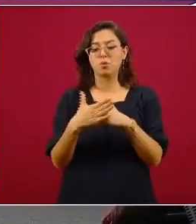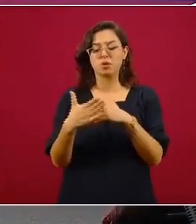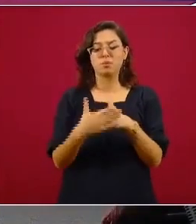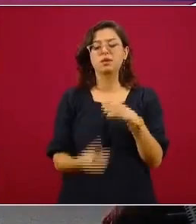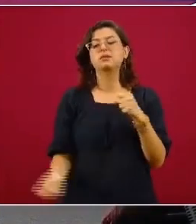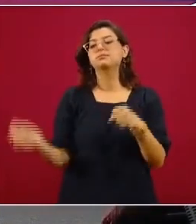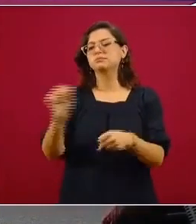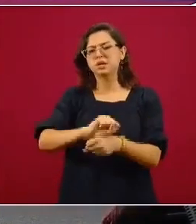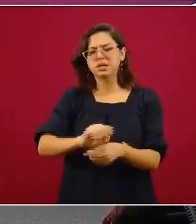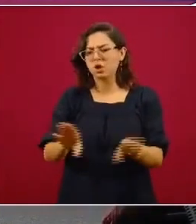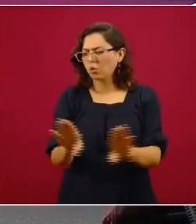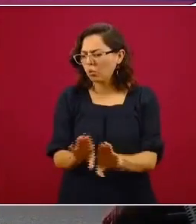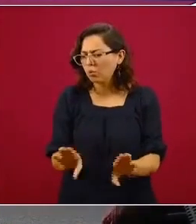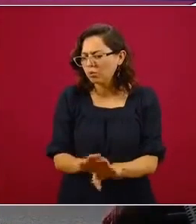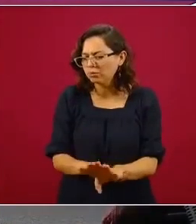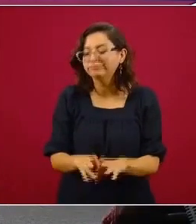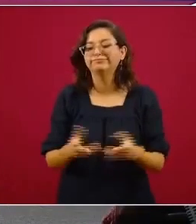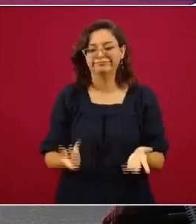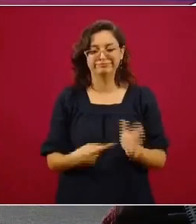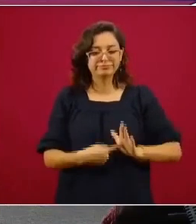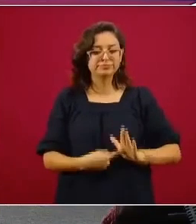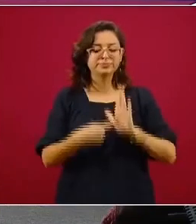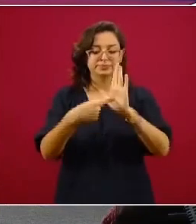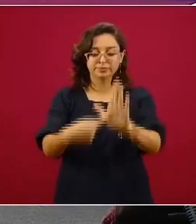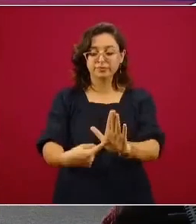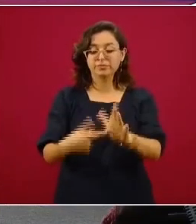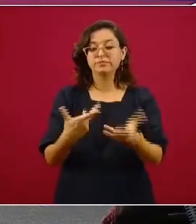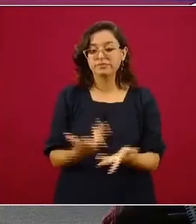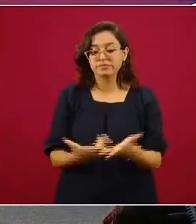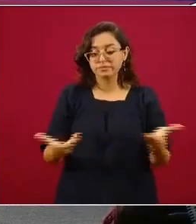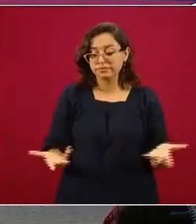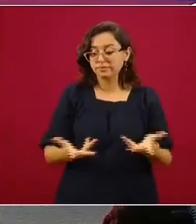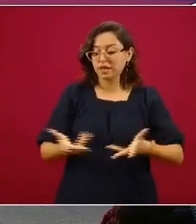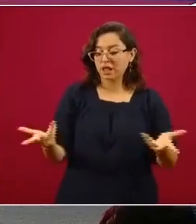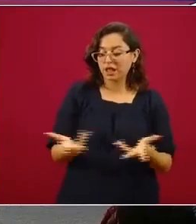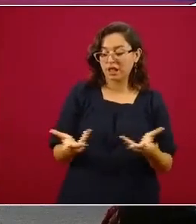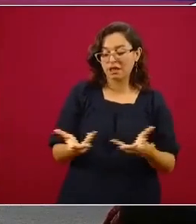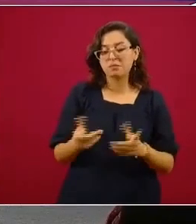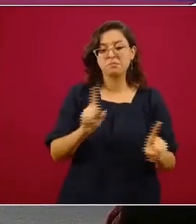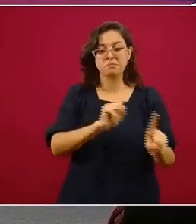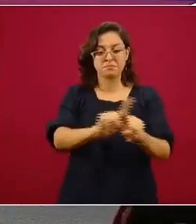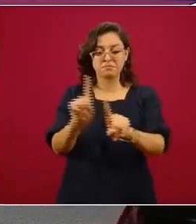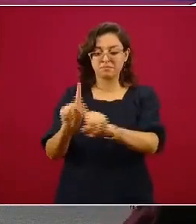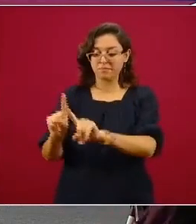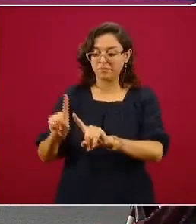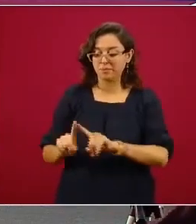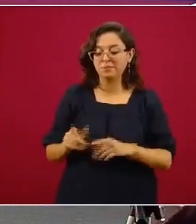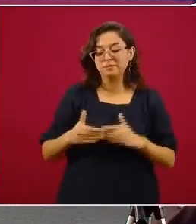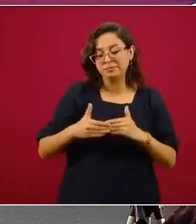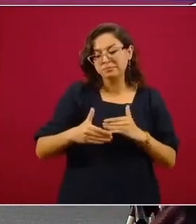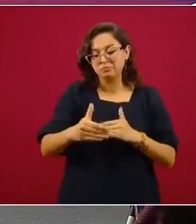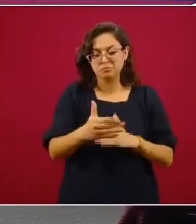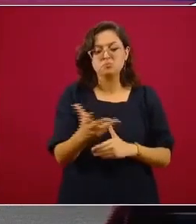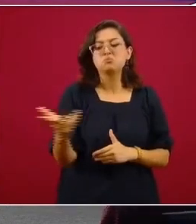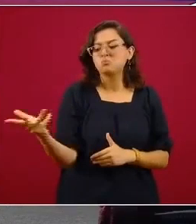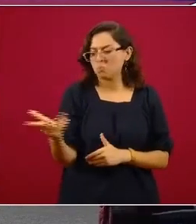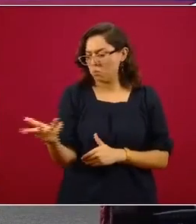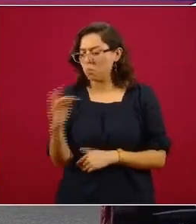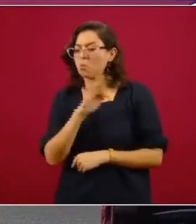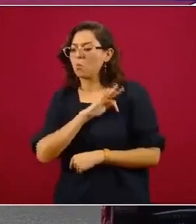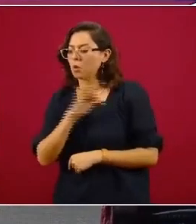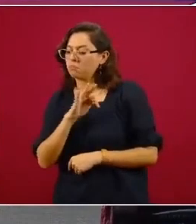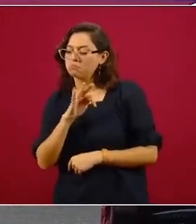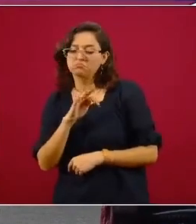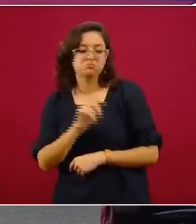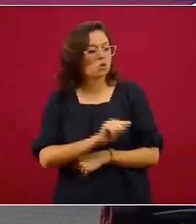la próxima semana y por el cual se tendrán lógicamente que llevar a cabo algunas acciones y otras no podrán o no